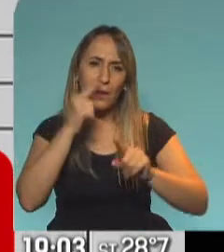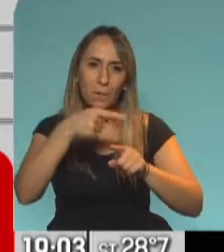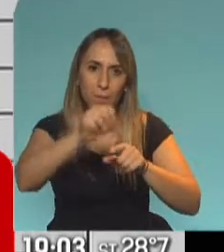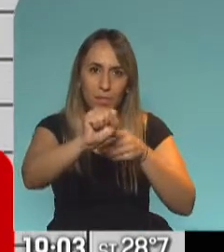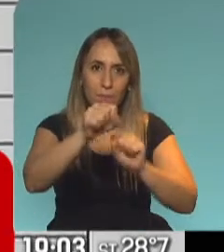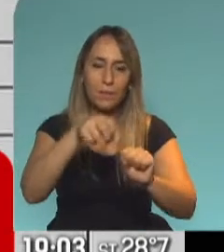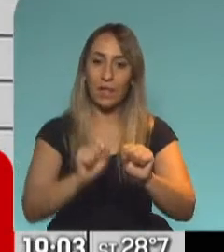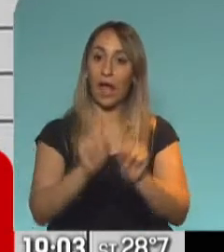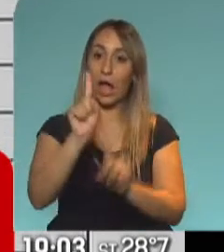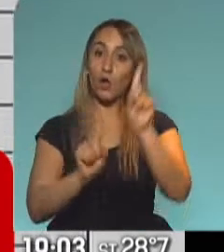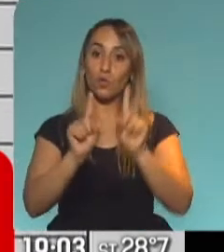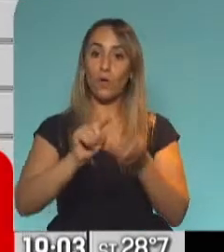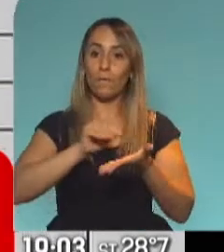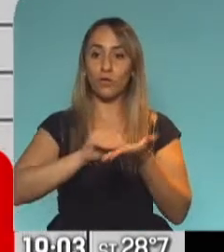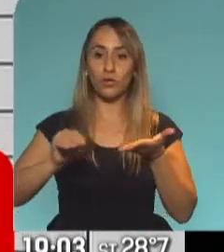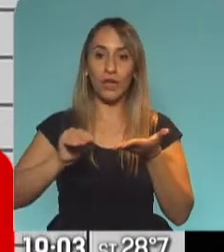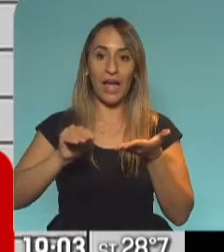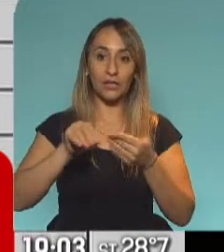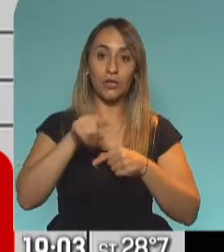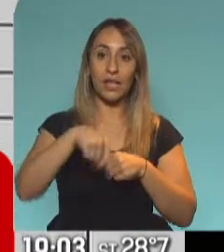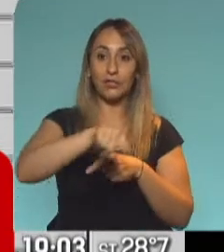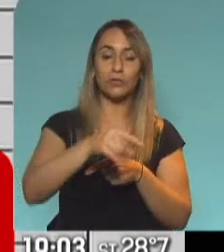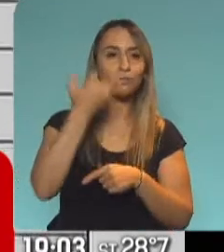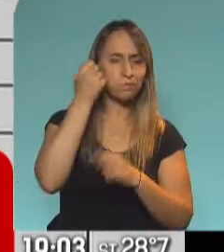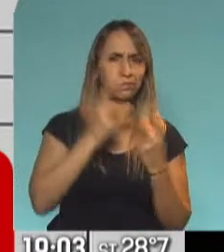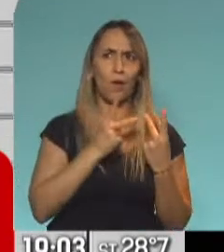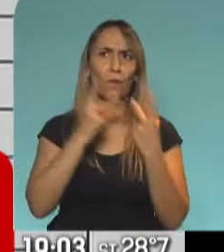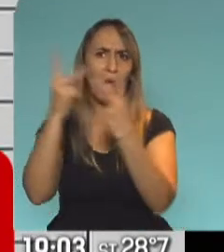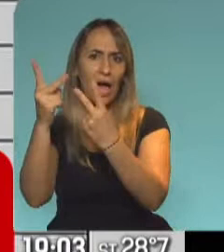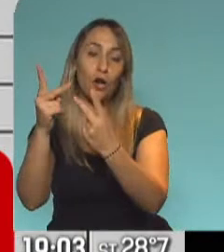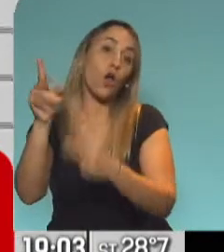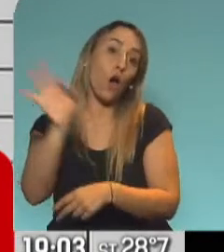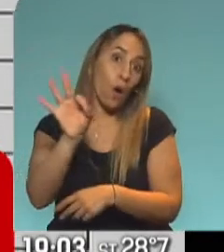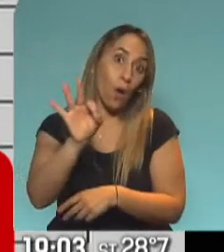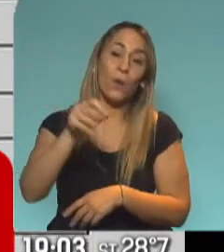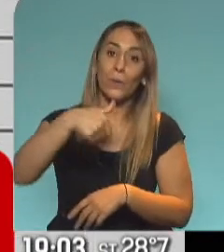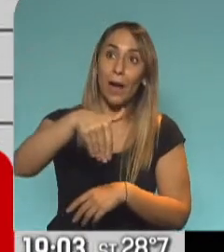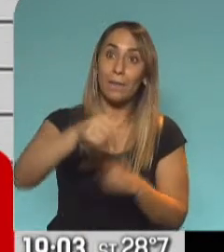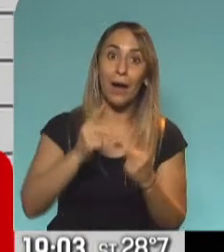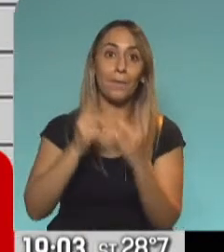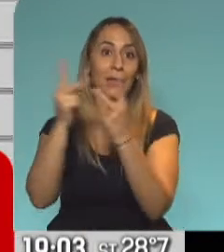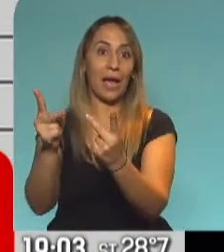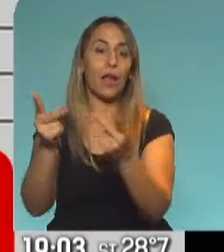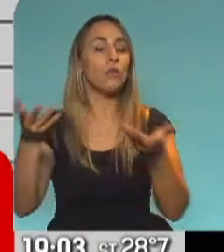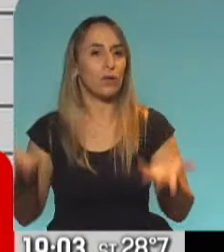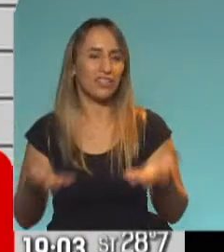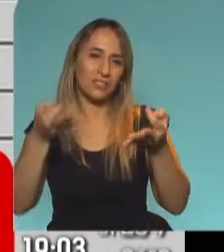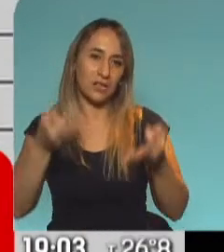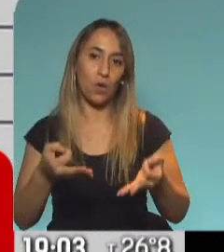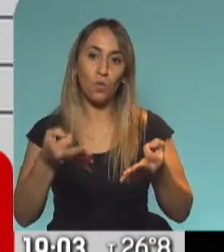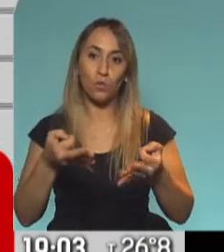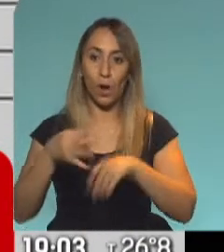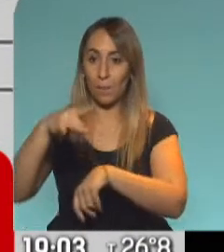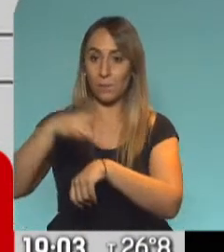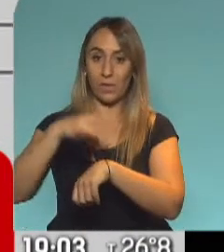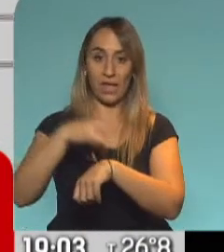han viajado, que debían viajar, que ya han viajado hace un tiempo y que seguramente habrán recibido una recomendación